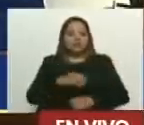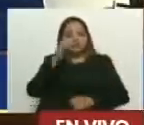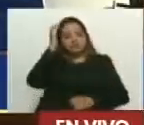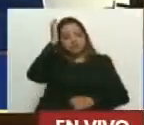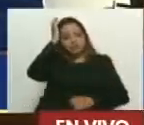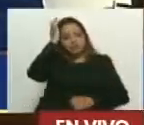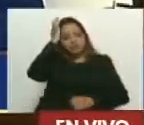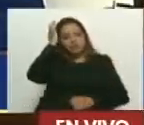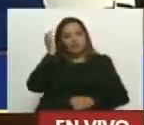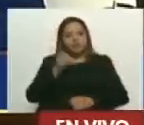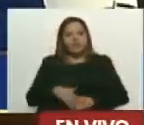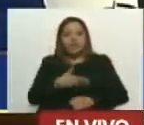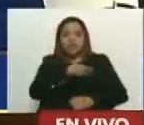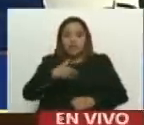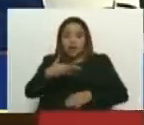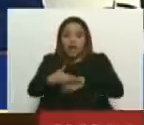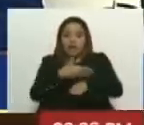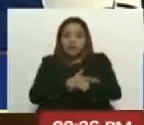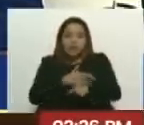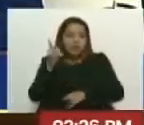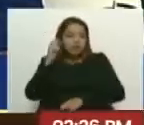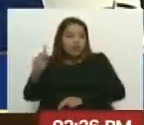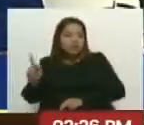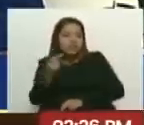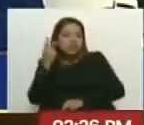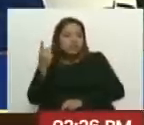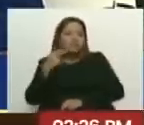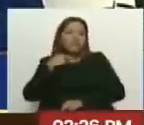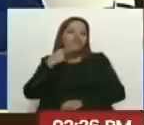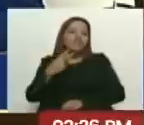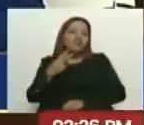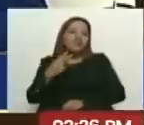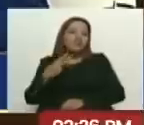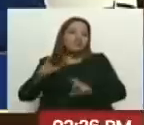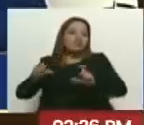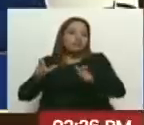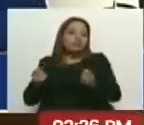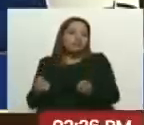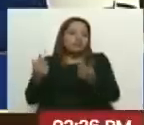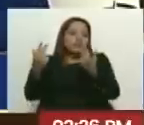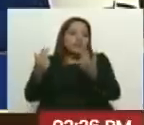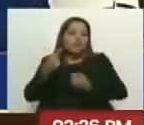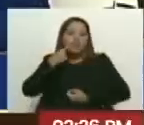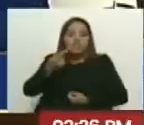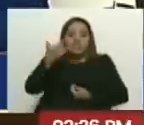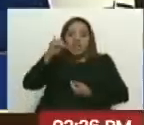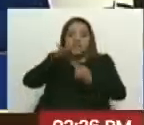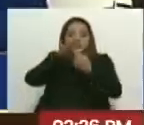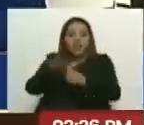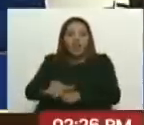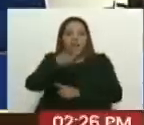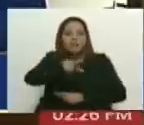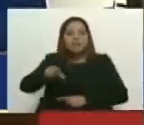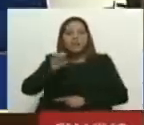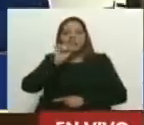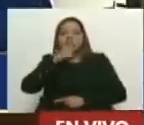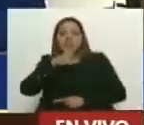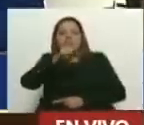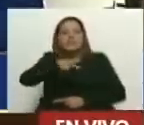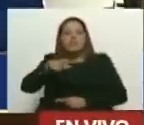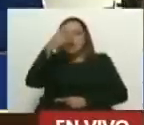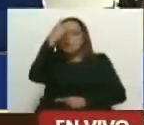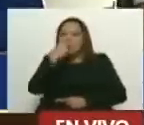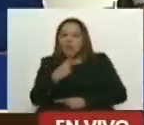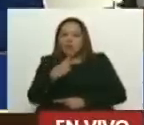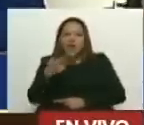yo quiero que oigan ahora un segundo audio donde desprecia a los ancianos, a los indigentes,